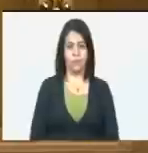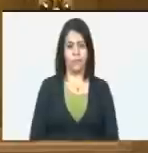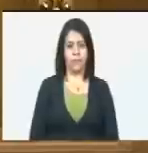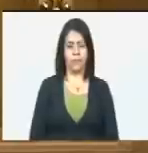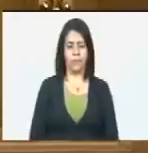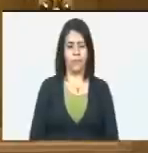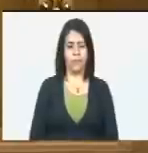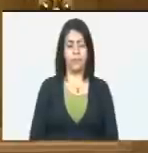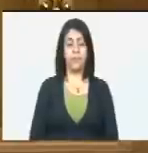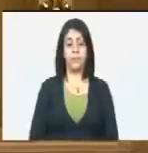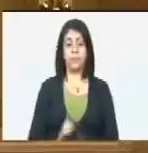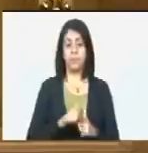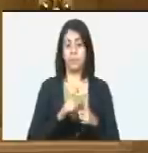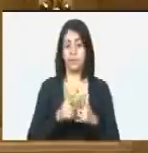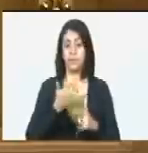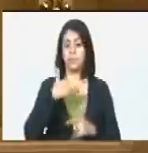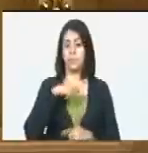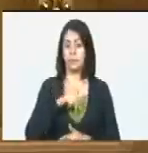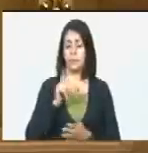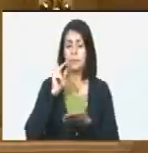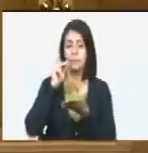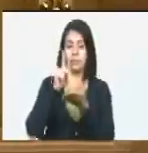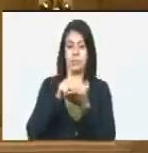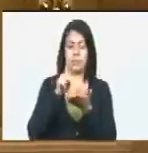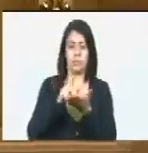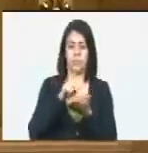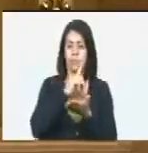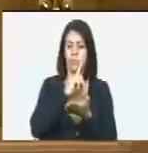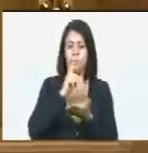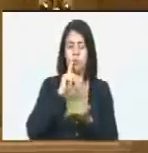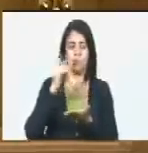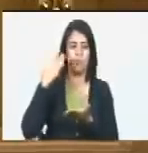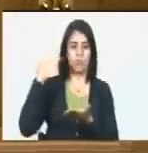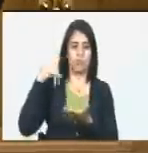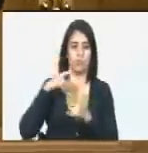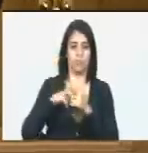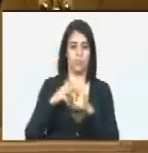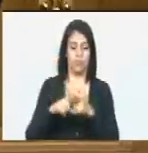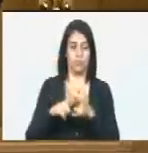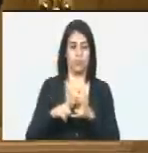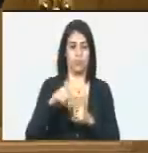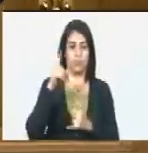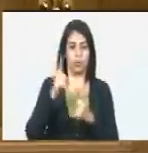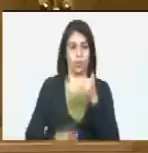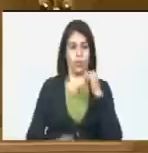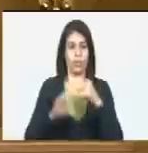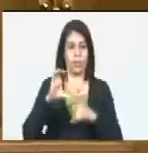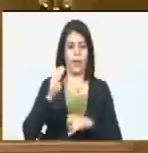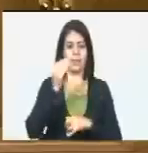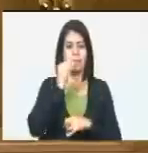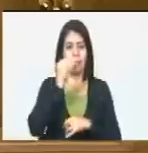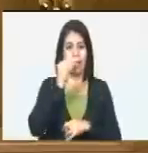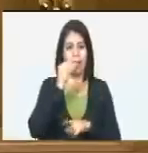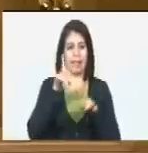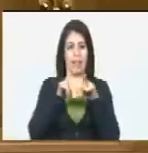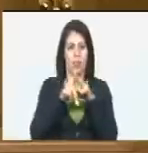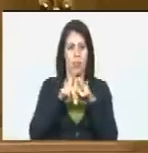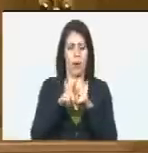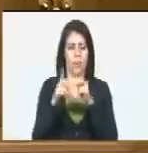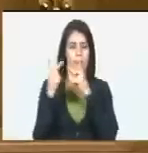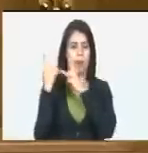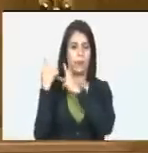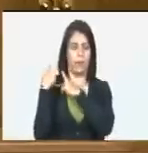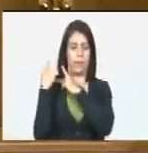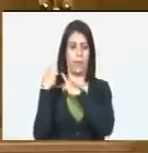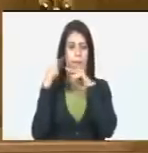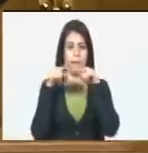Nosotros estuvimos en lo que yo llamé una especie de última cena. Tuve el privilegio de